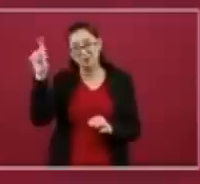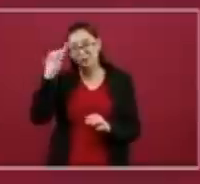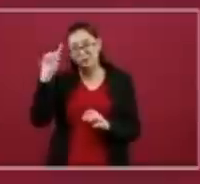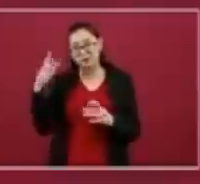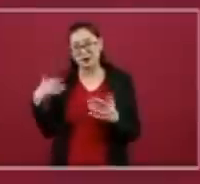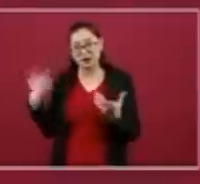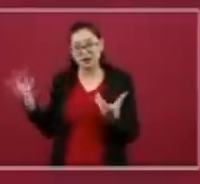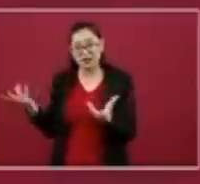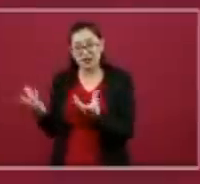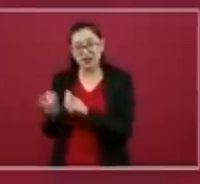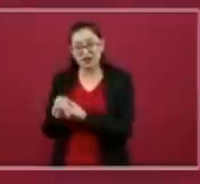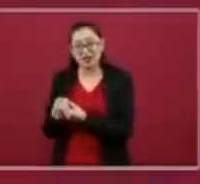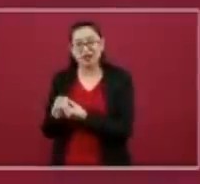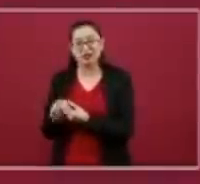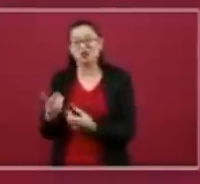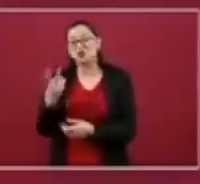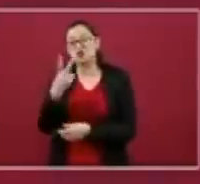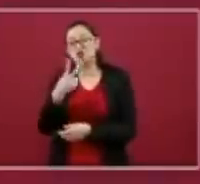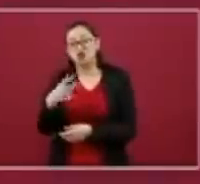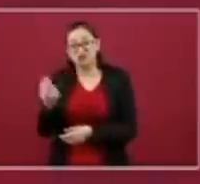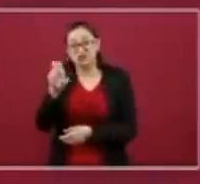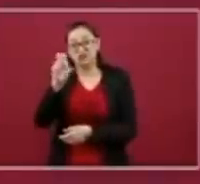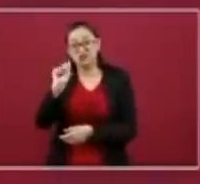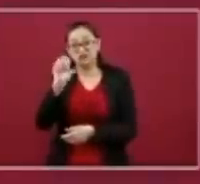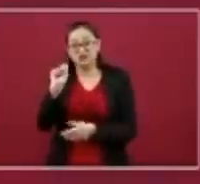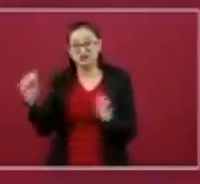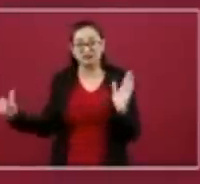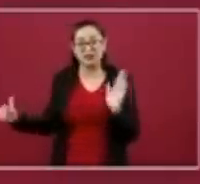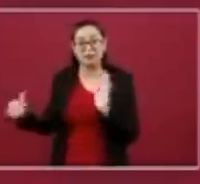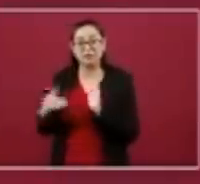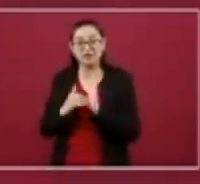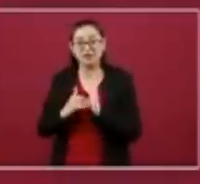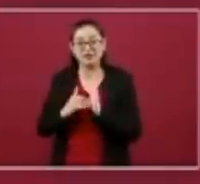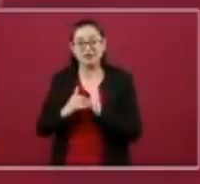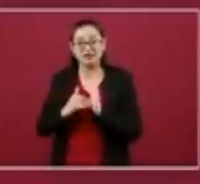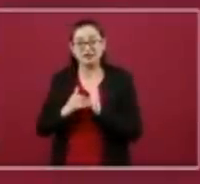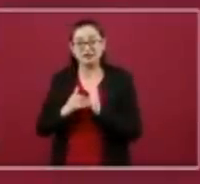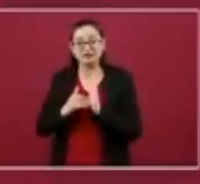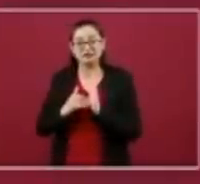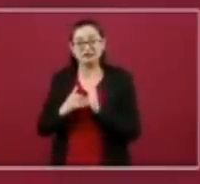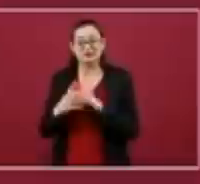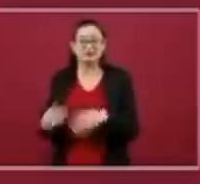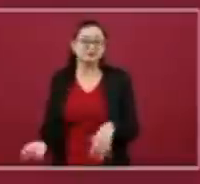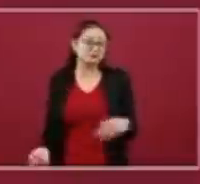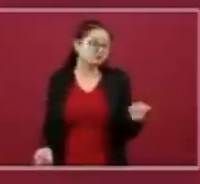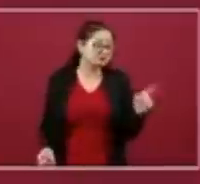nada más en elementos, 260 mil elementos, para 20 mil